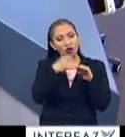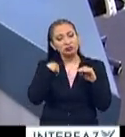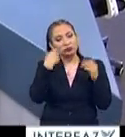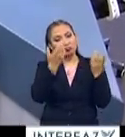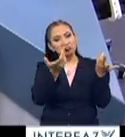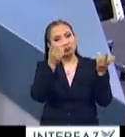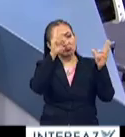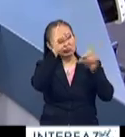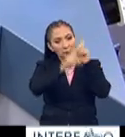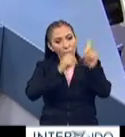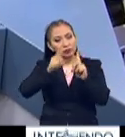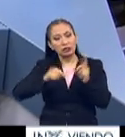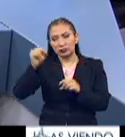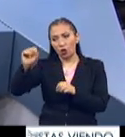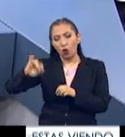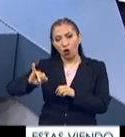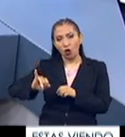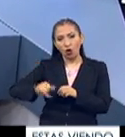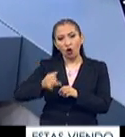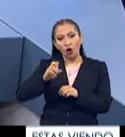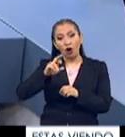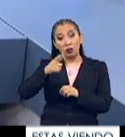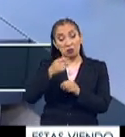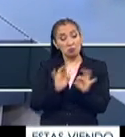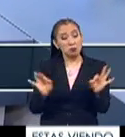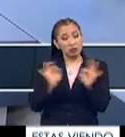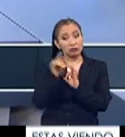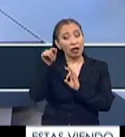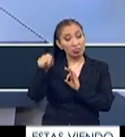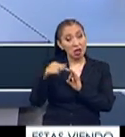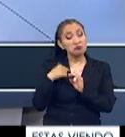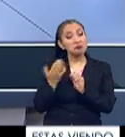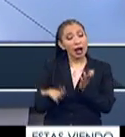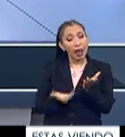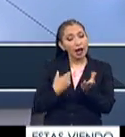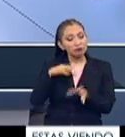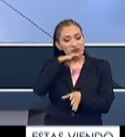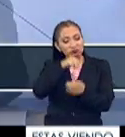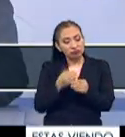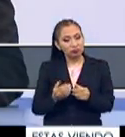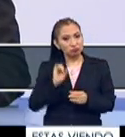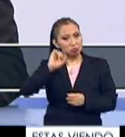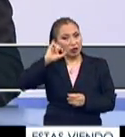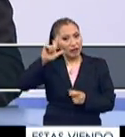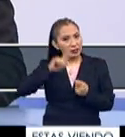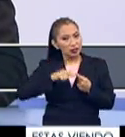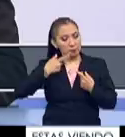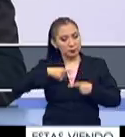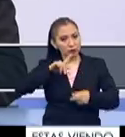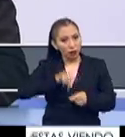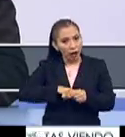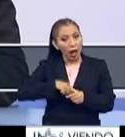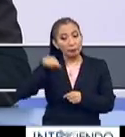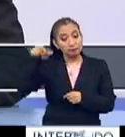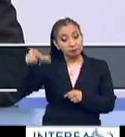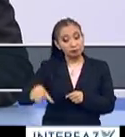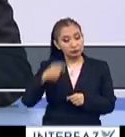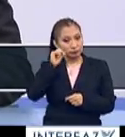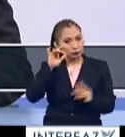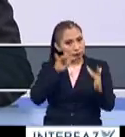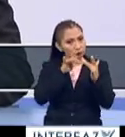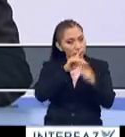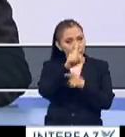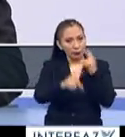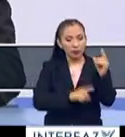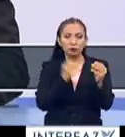que tienen, creo yo, seguramente Jorge también, de que es fundamental para el desarrollo profesional, personal, el estar siempre cerca